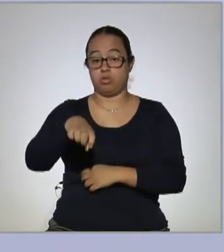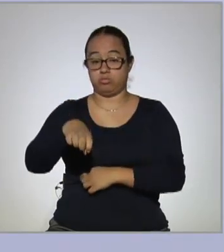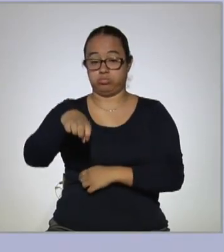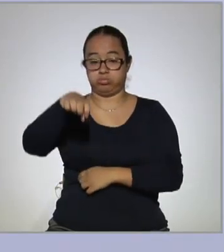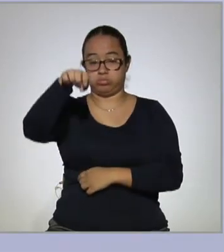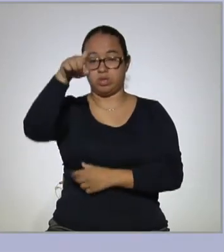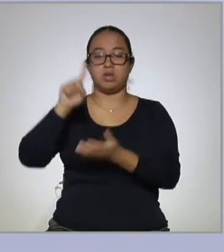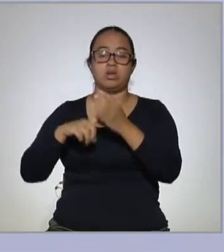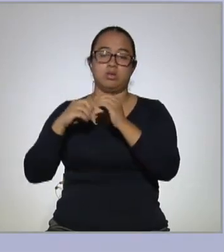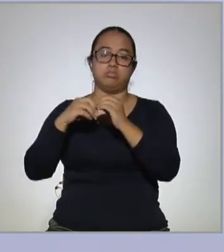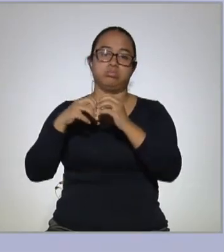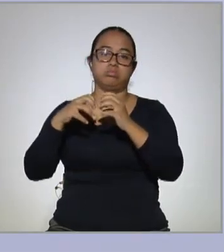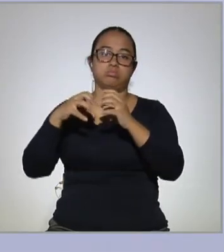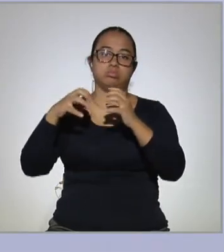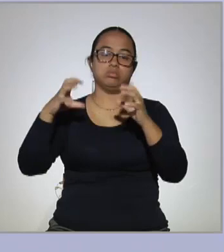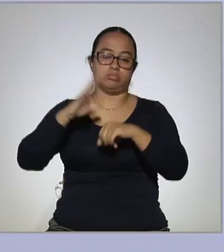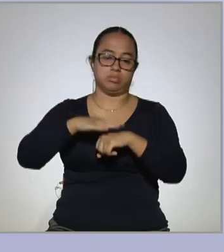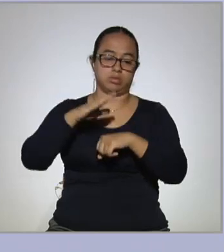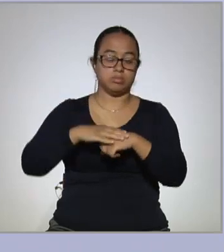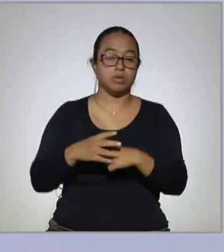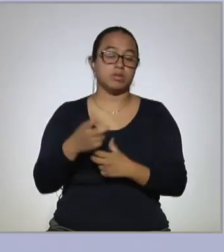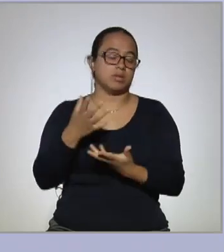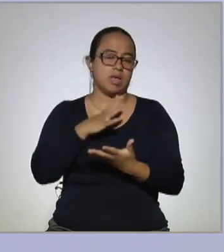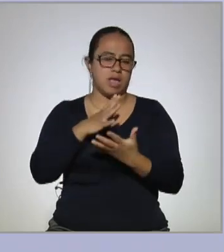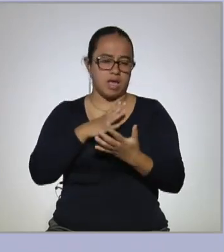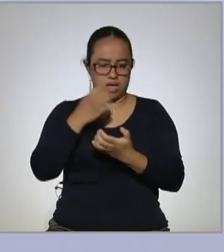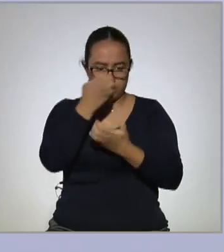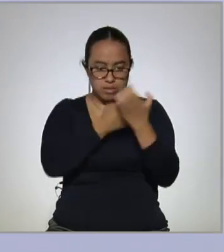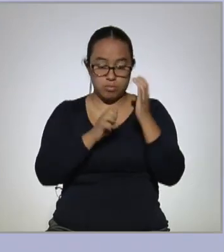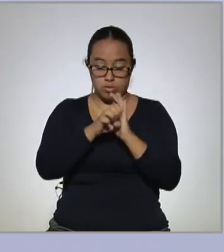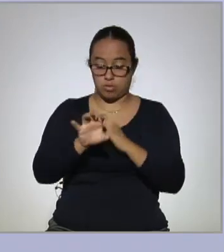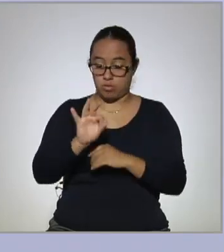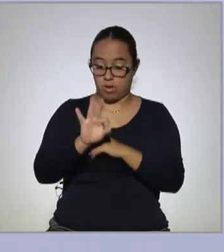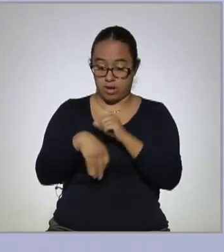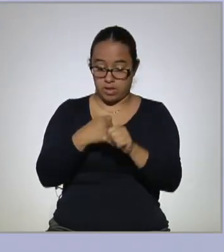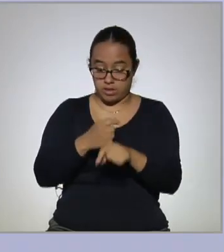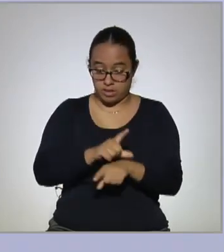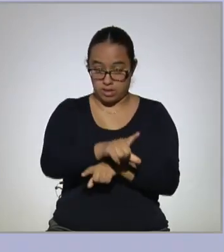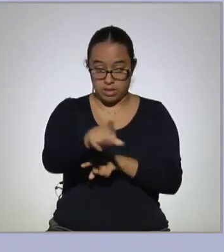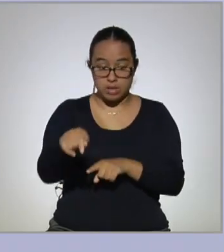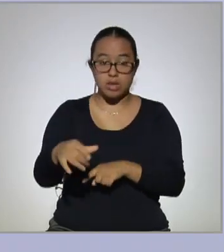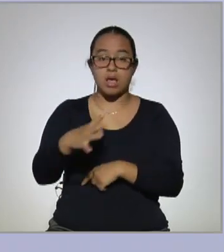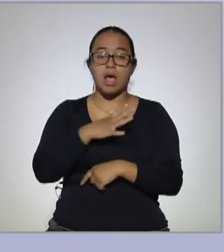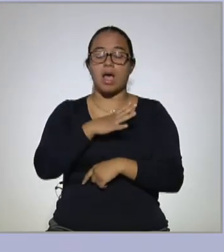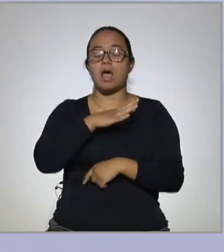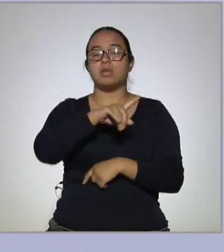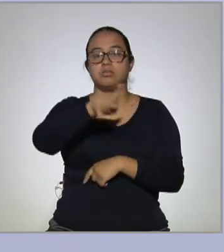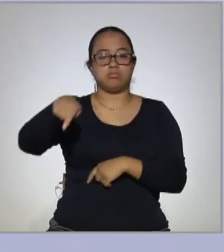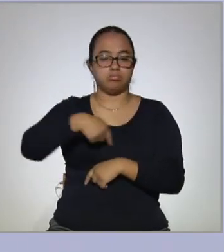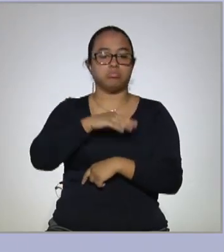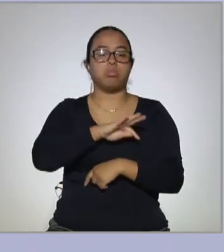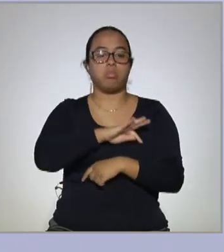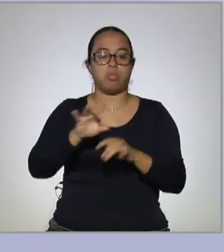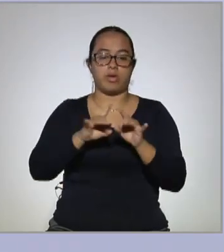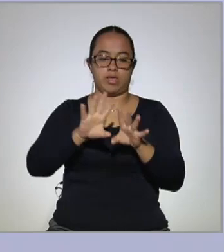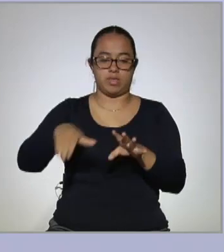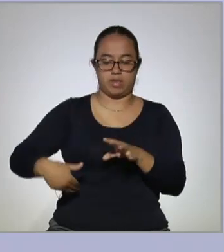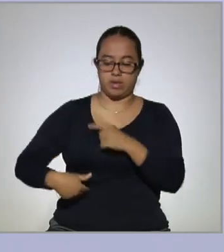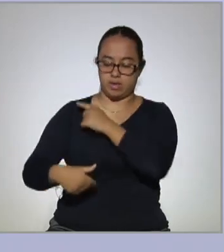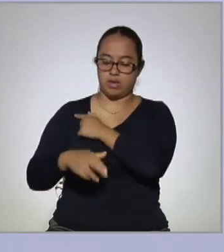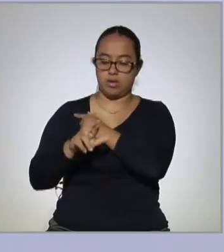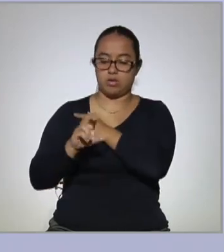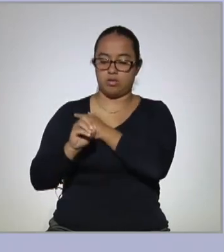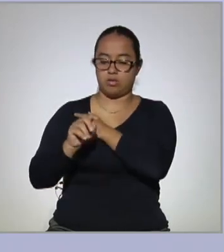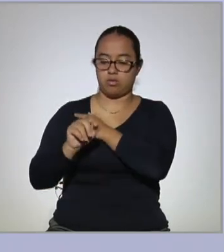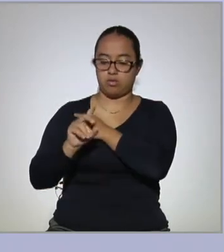De hecho, hay muchos estudios que han demostrado que después de los 40 años, todos tenemos una posibilidad de tener una lesión del manguito de los